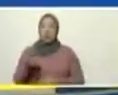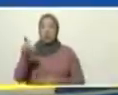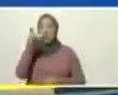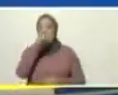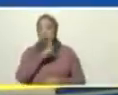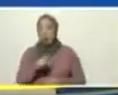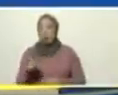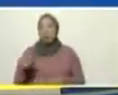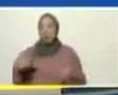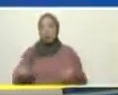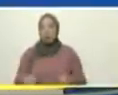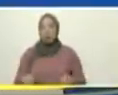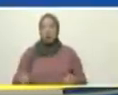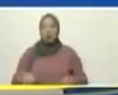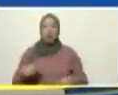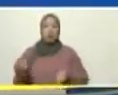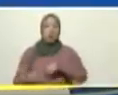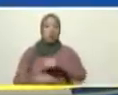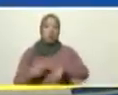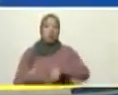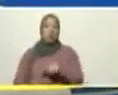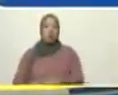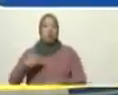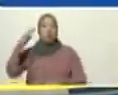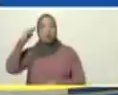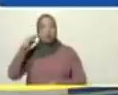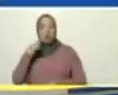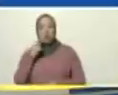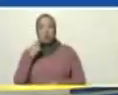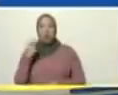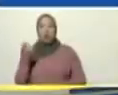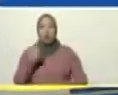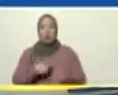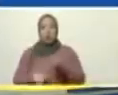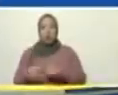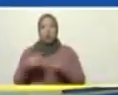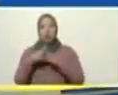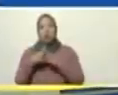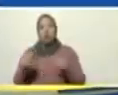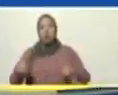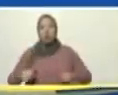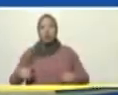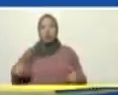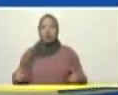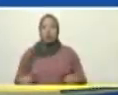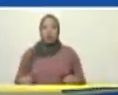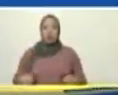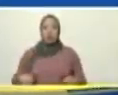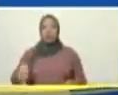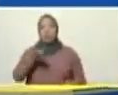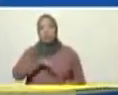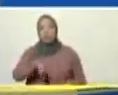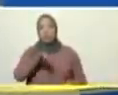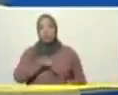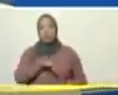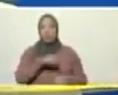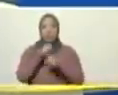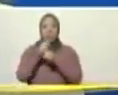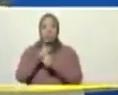revolución bolivariana, el pueblo ha resistido y los medios de todos los estratos han acompañado esa lucha. Y creo